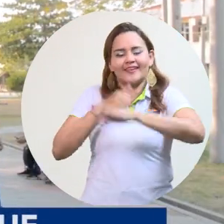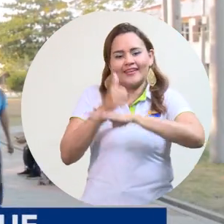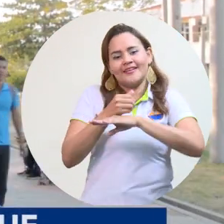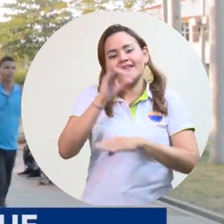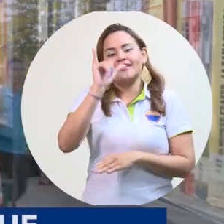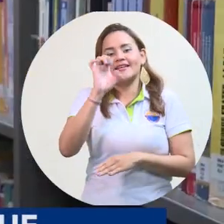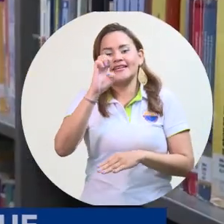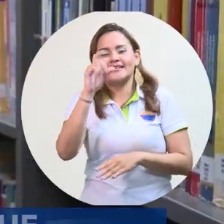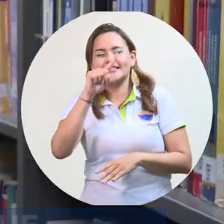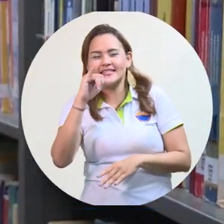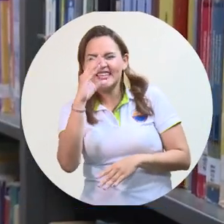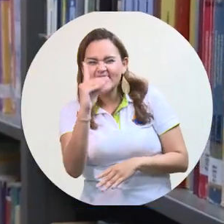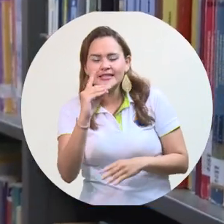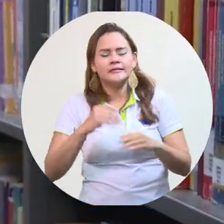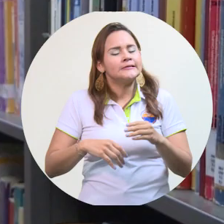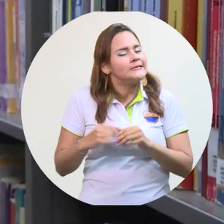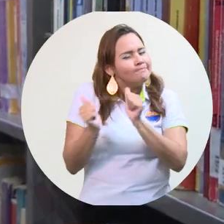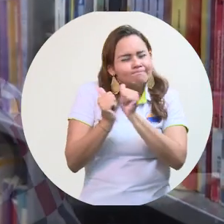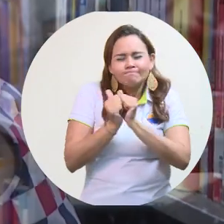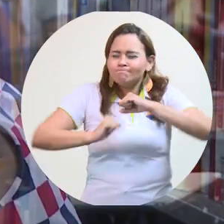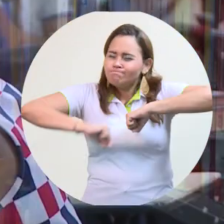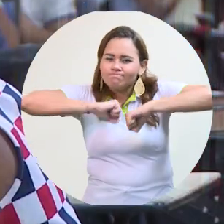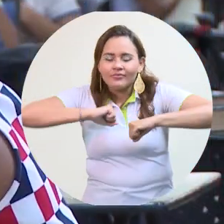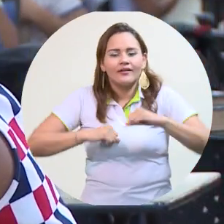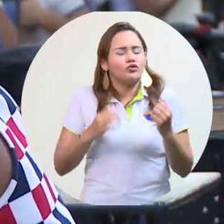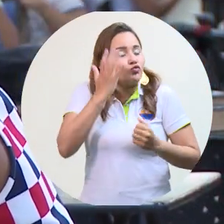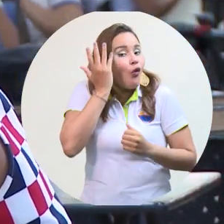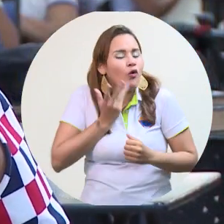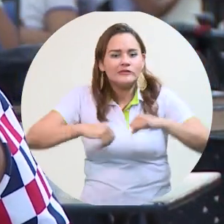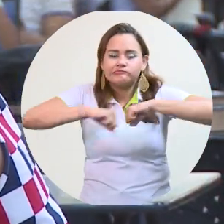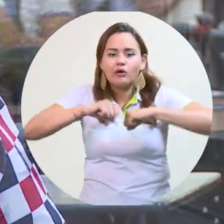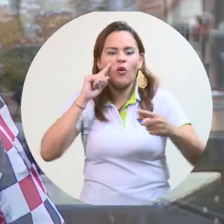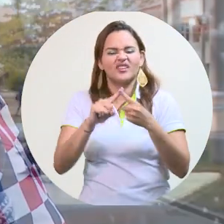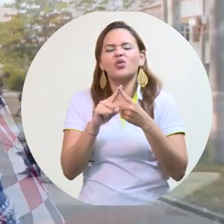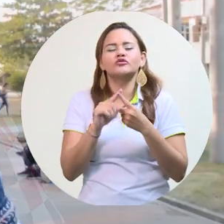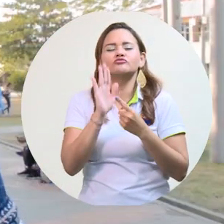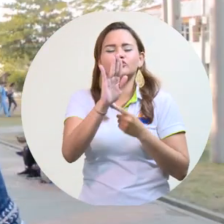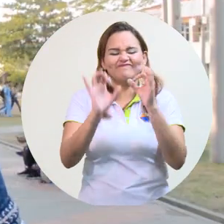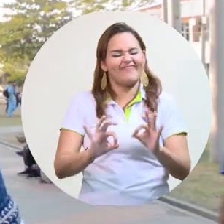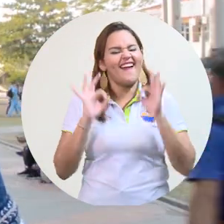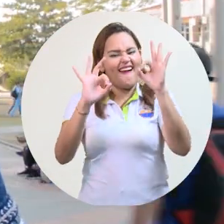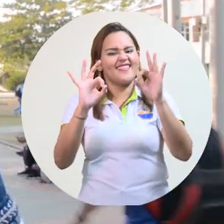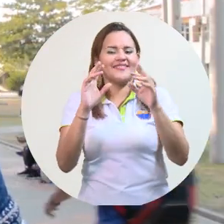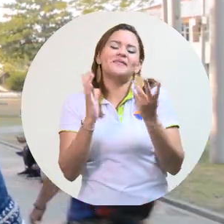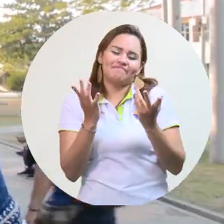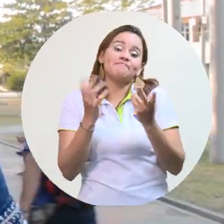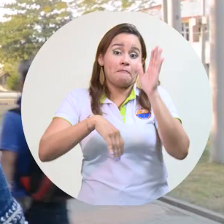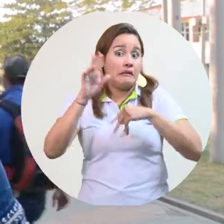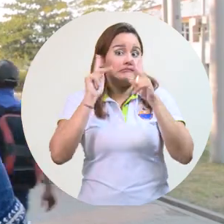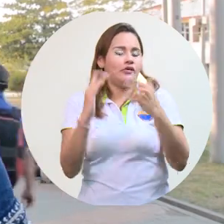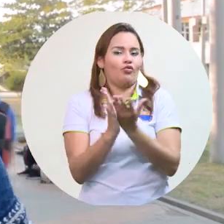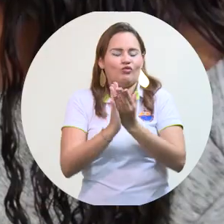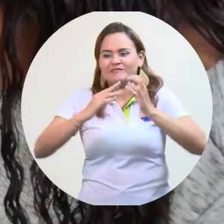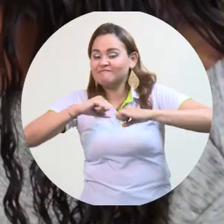programa, Yesid Cuello, cualificándonos día a día, trabajando arduamente para fortalecer la calidad de la educación de nuestros estudiantes de